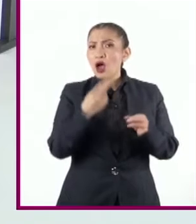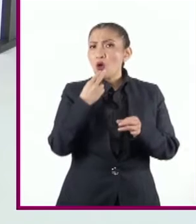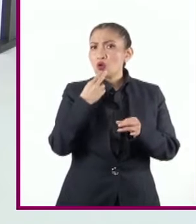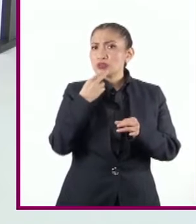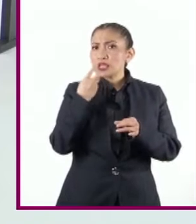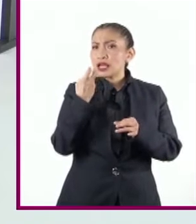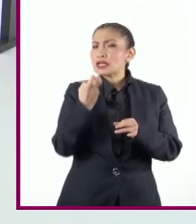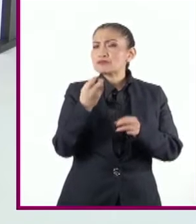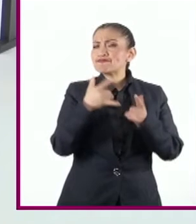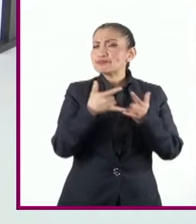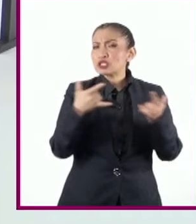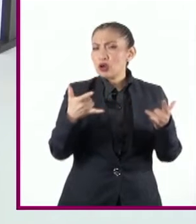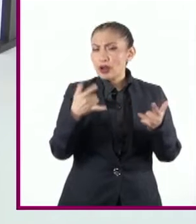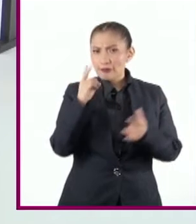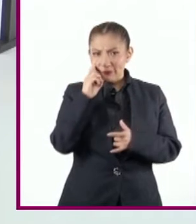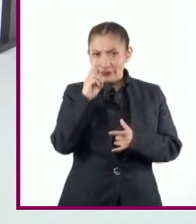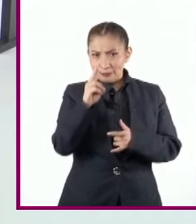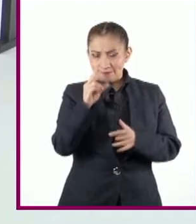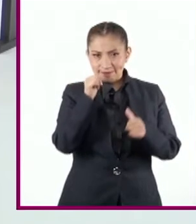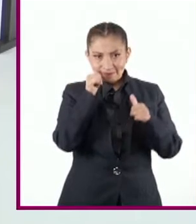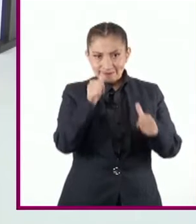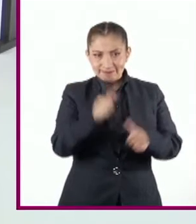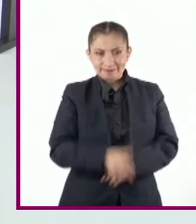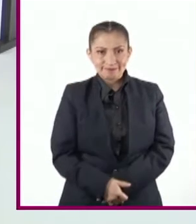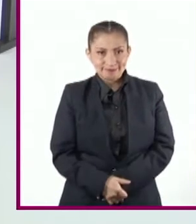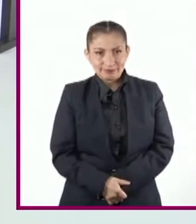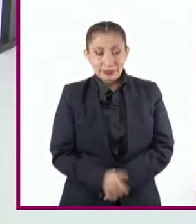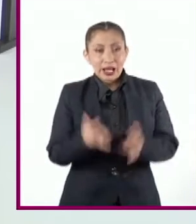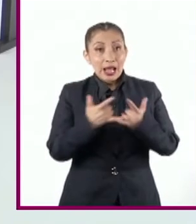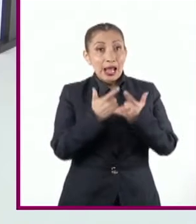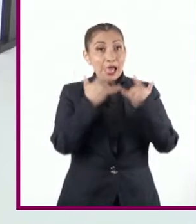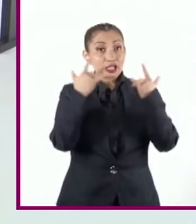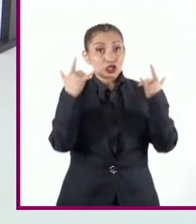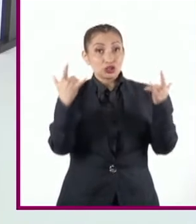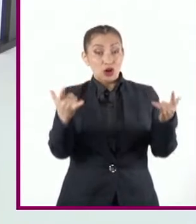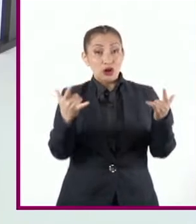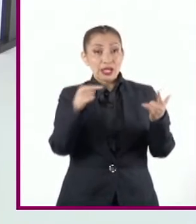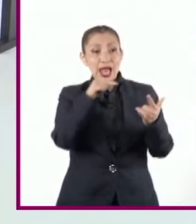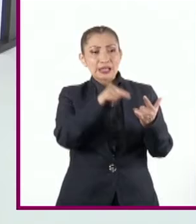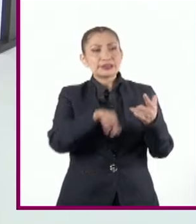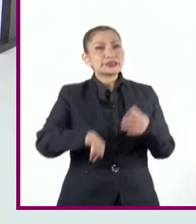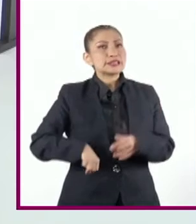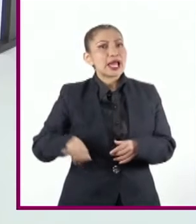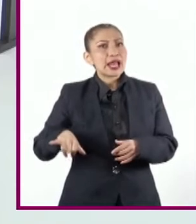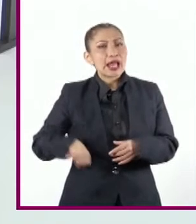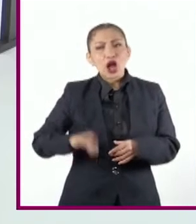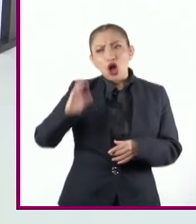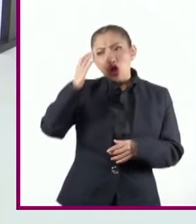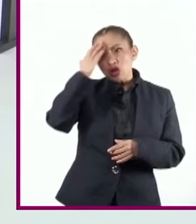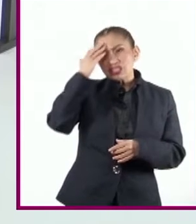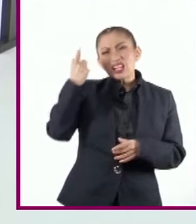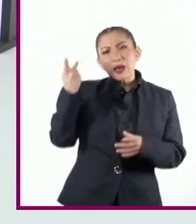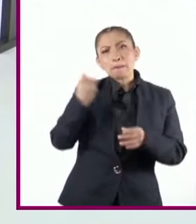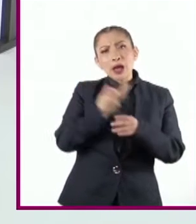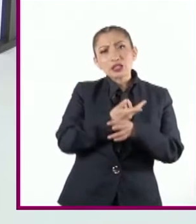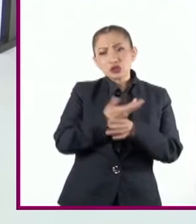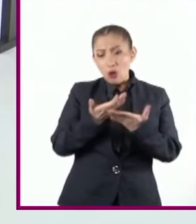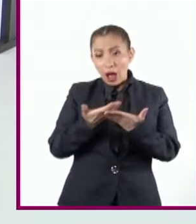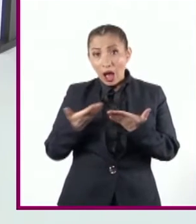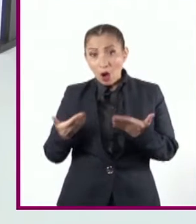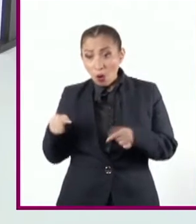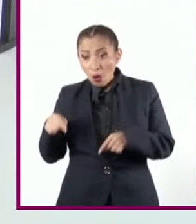esta asignatura. Escuchen con mucha atención. La historia responde al interés en conocer nuestra situación